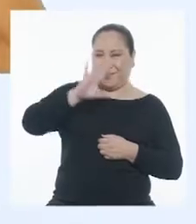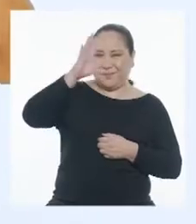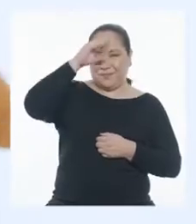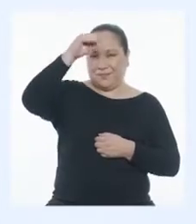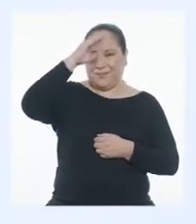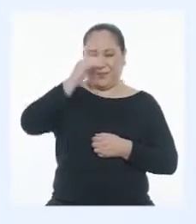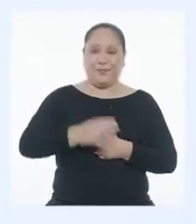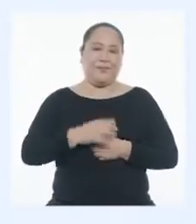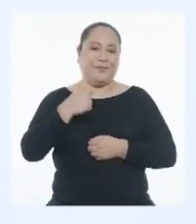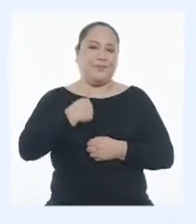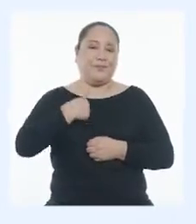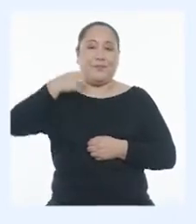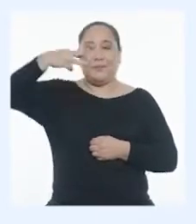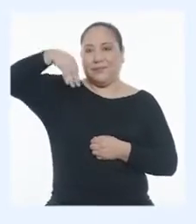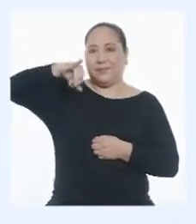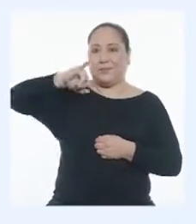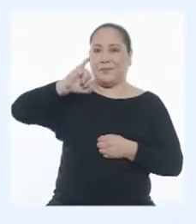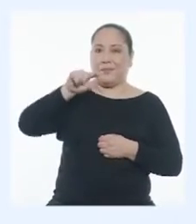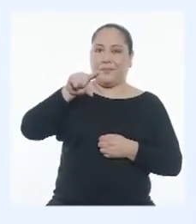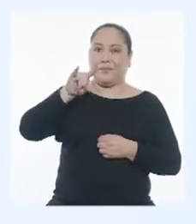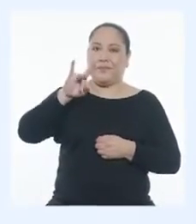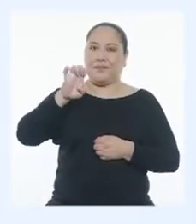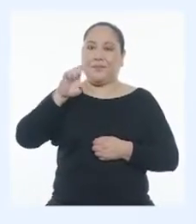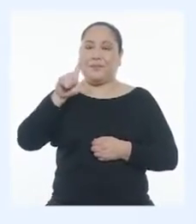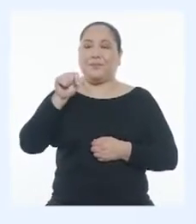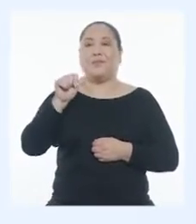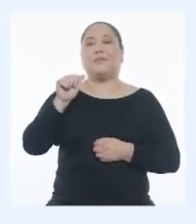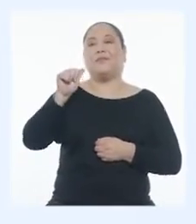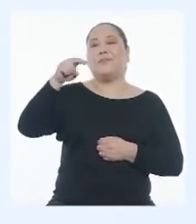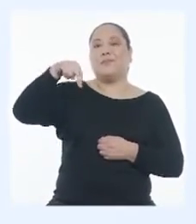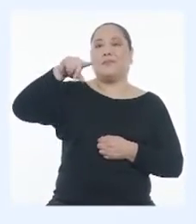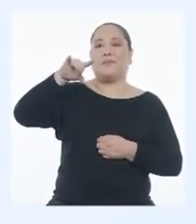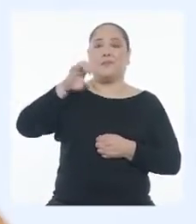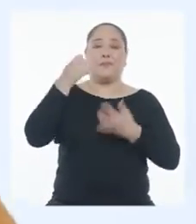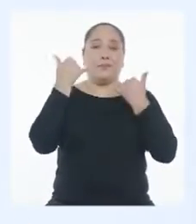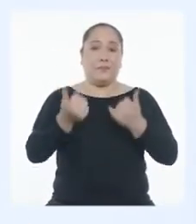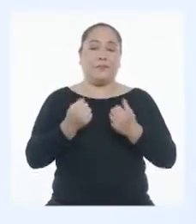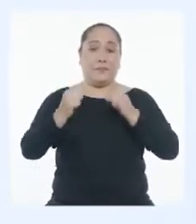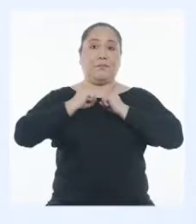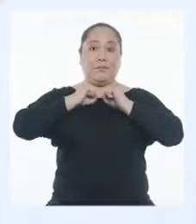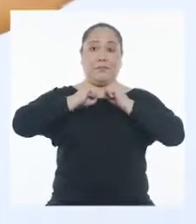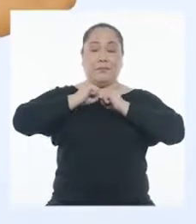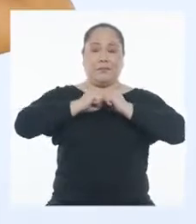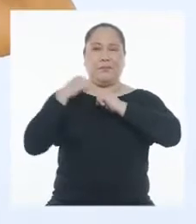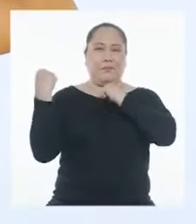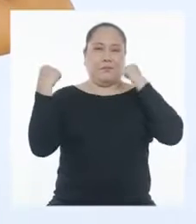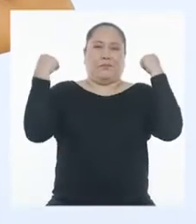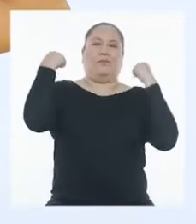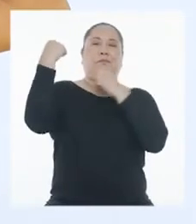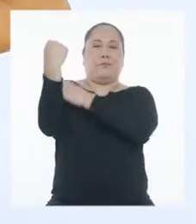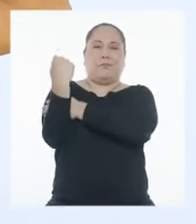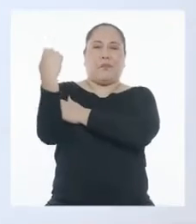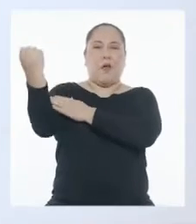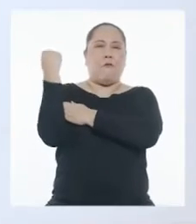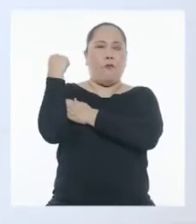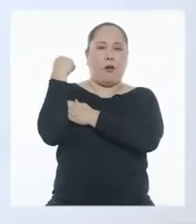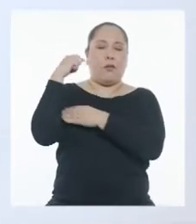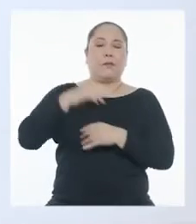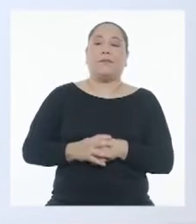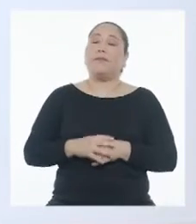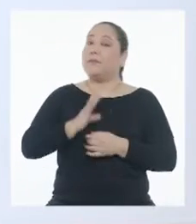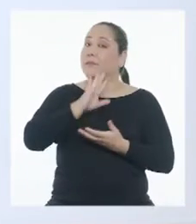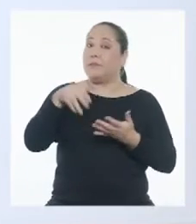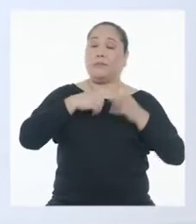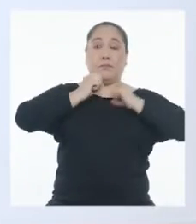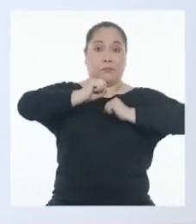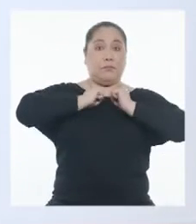Hola chicos y chicas, soy Miguel Ángel y hoy vamos a hacer una actividad para fortalecer esos músculos. Como en